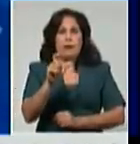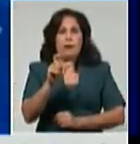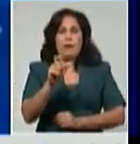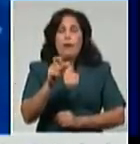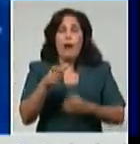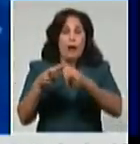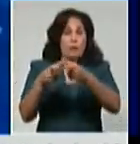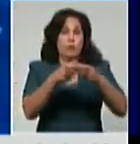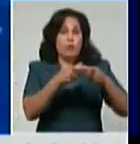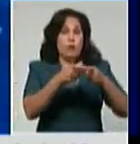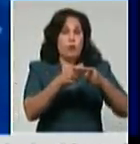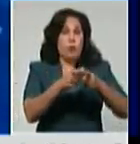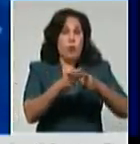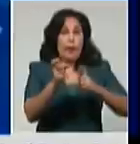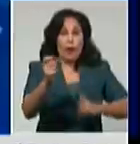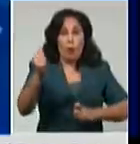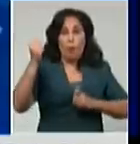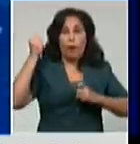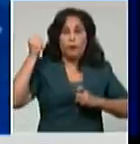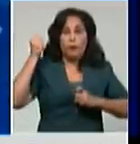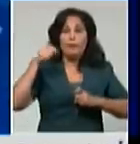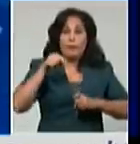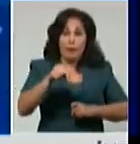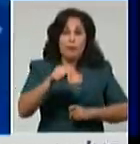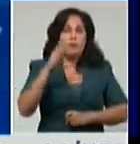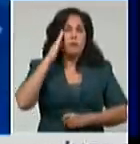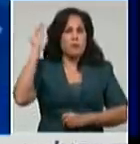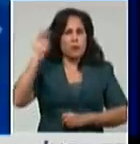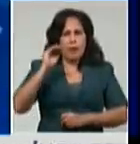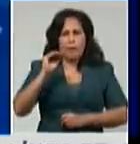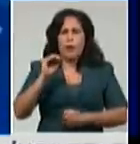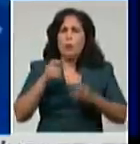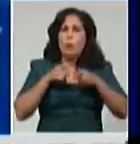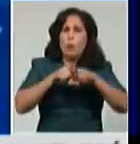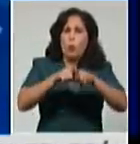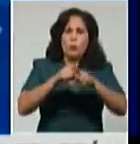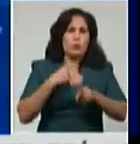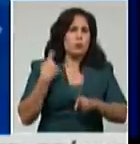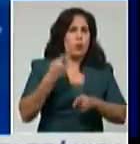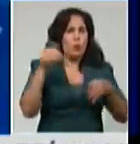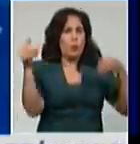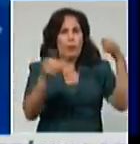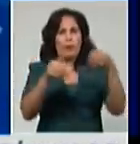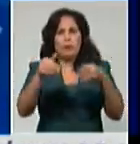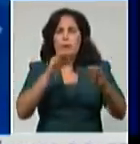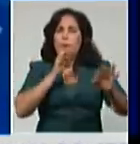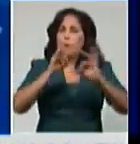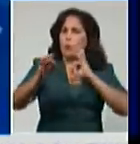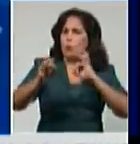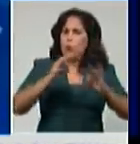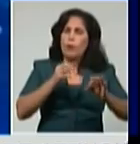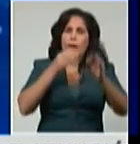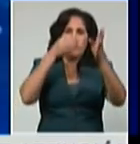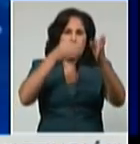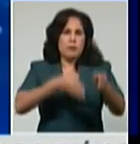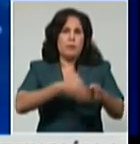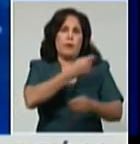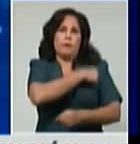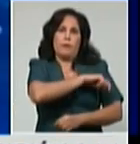Combatientes, que nos permitan también de conjunto todos participar de esta disciplina que estamos